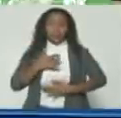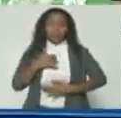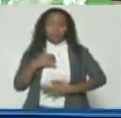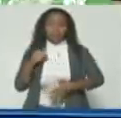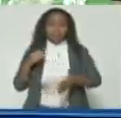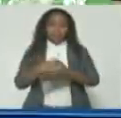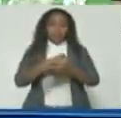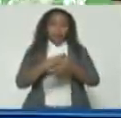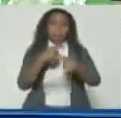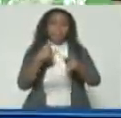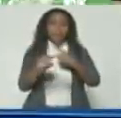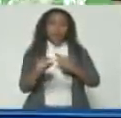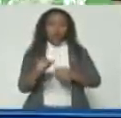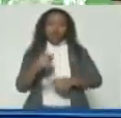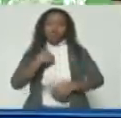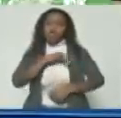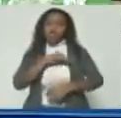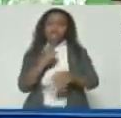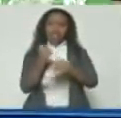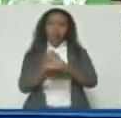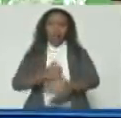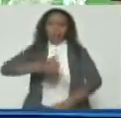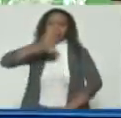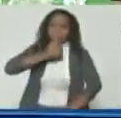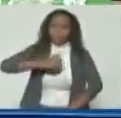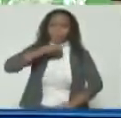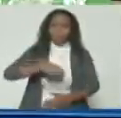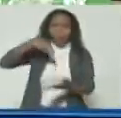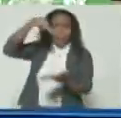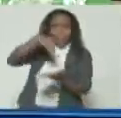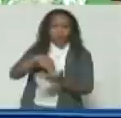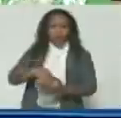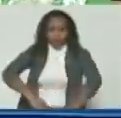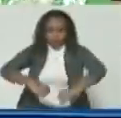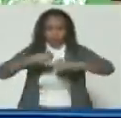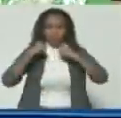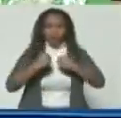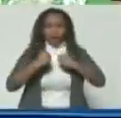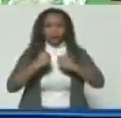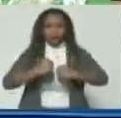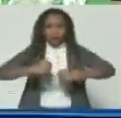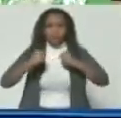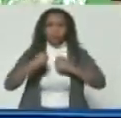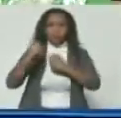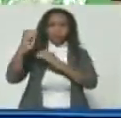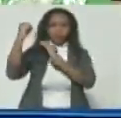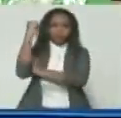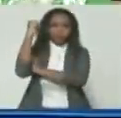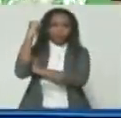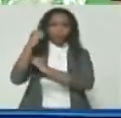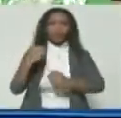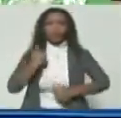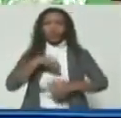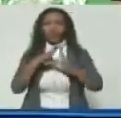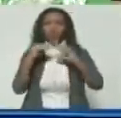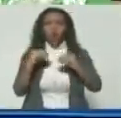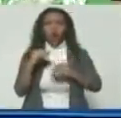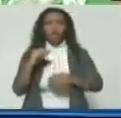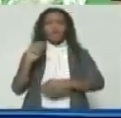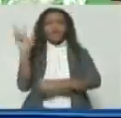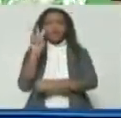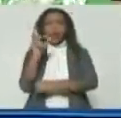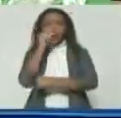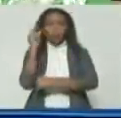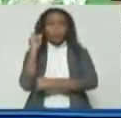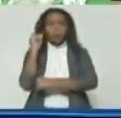pero nos hemos mantenido de pie fuerte. Fuertes, todos, todos los venezolanos y venezolanas. Y ahora